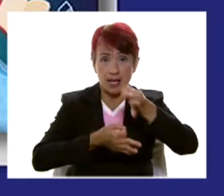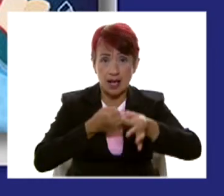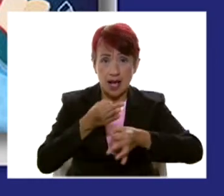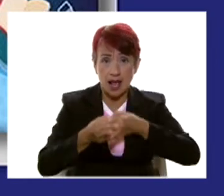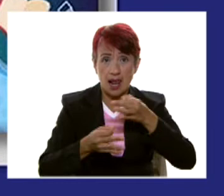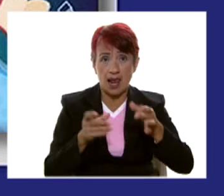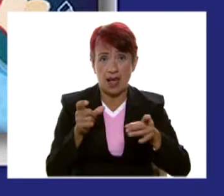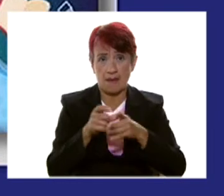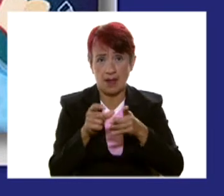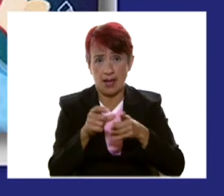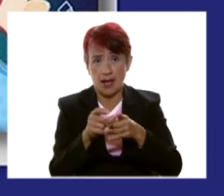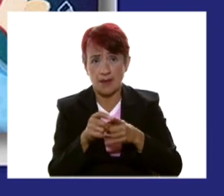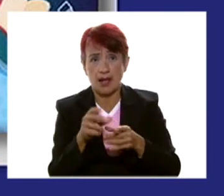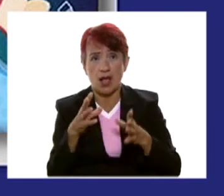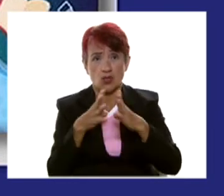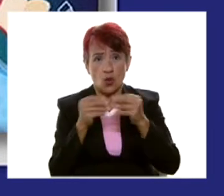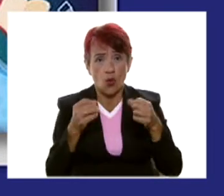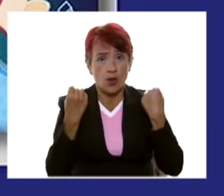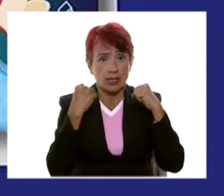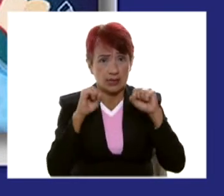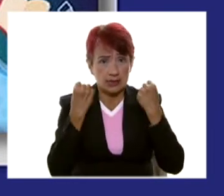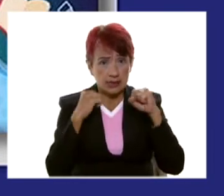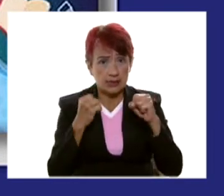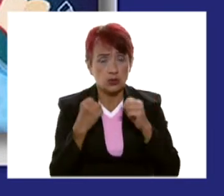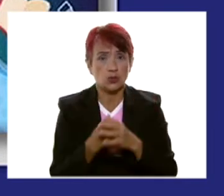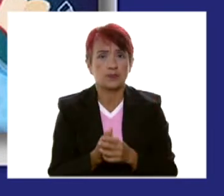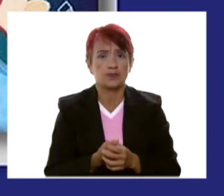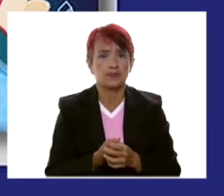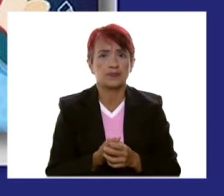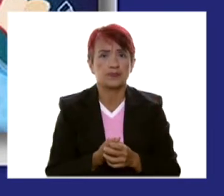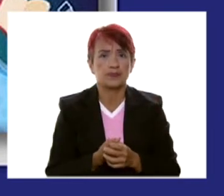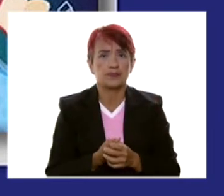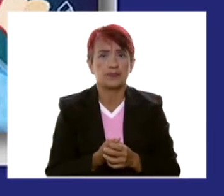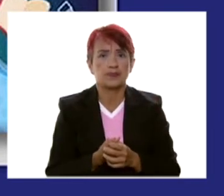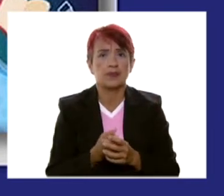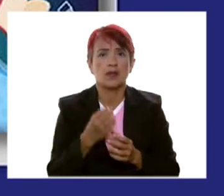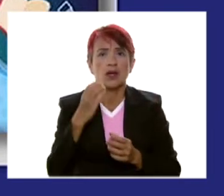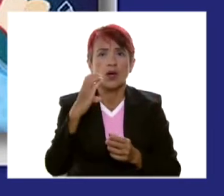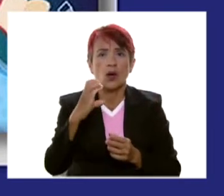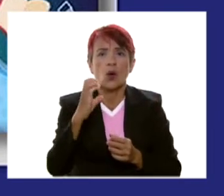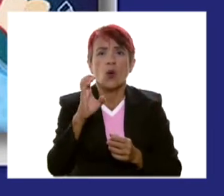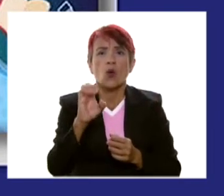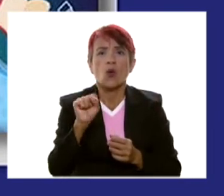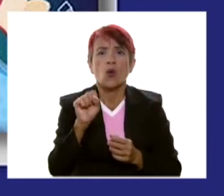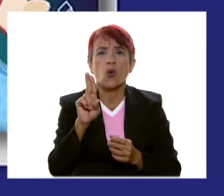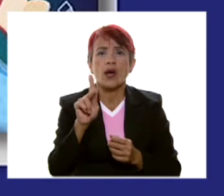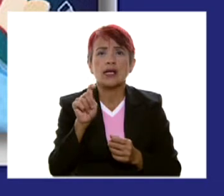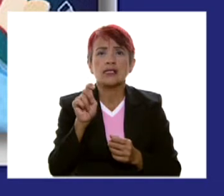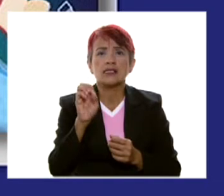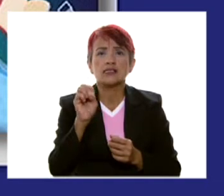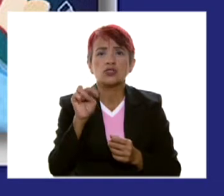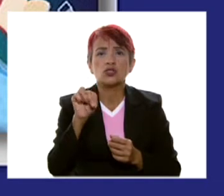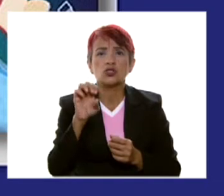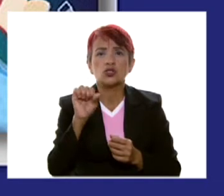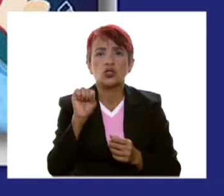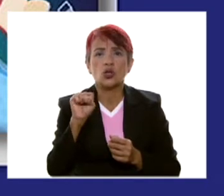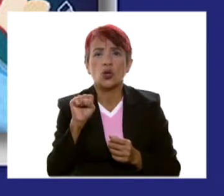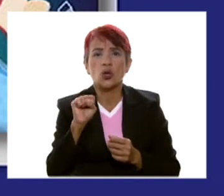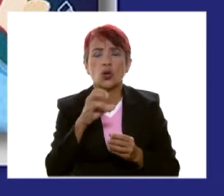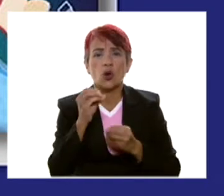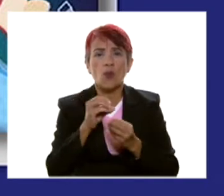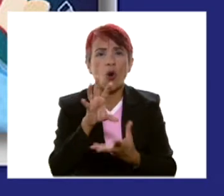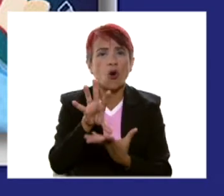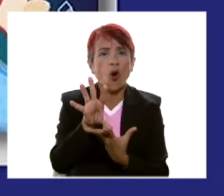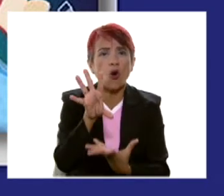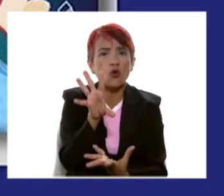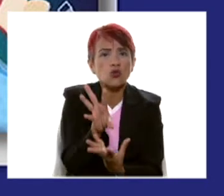cuando ustedes vean oraciones, ejercicios que estén investigando. Los tag question se utilizan para evitar esa confusión. Como les digo,